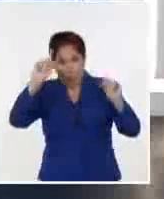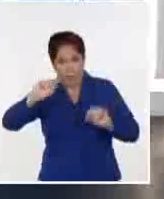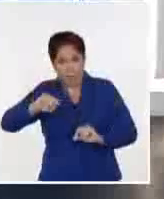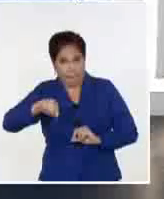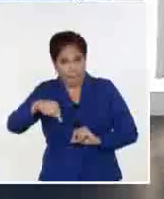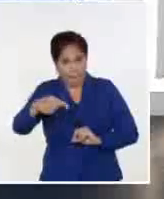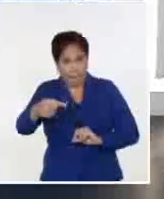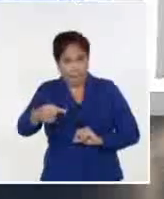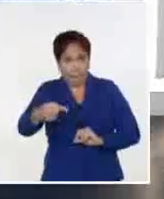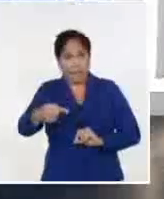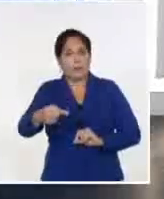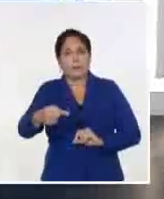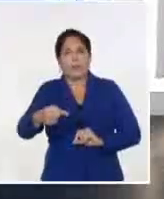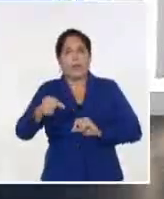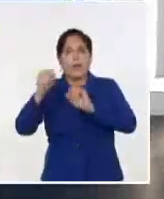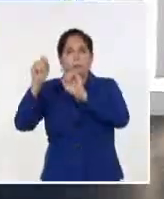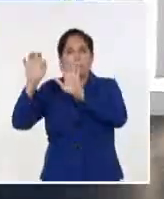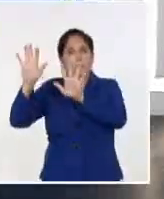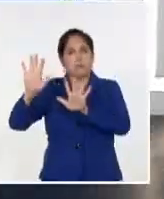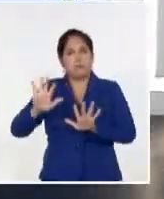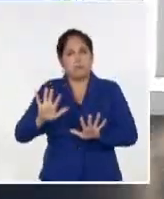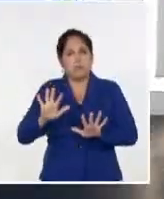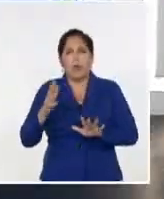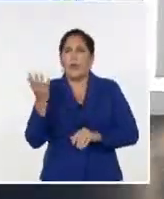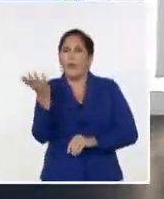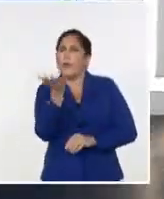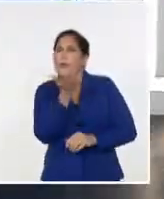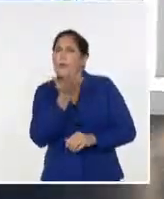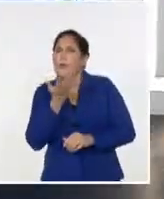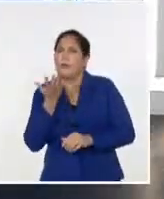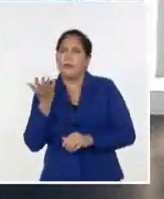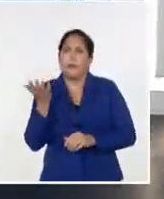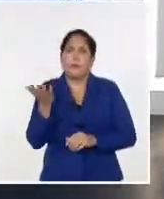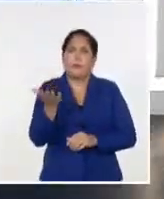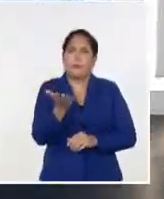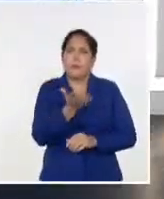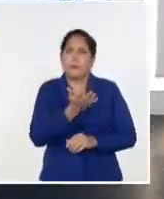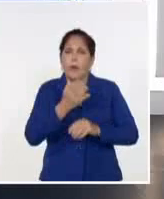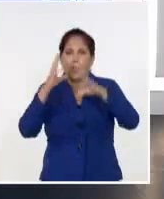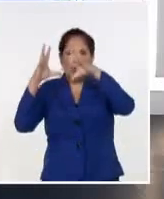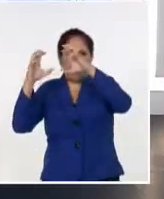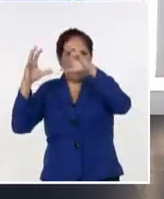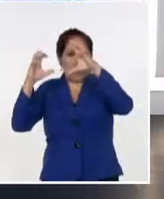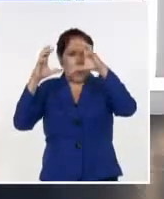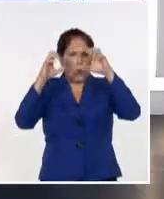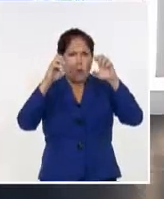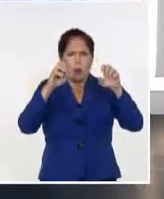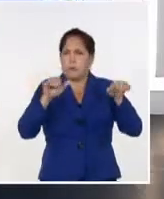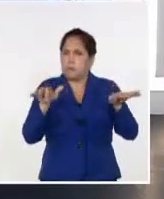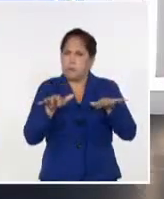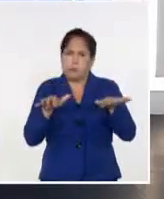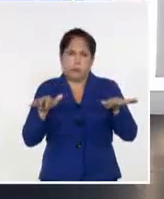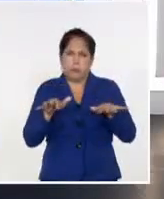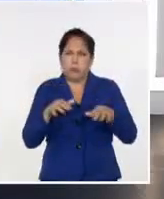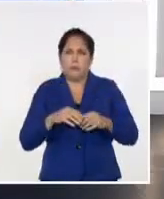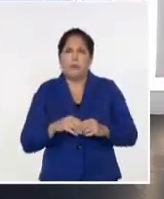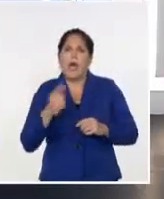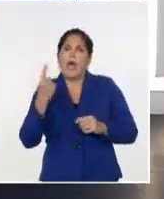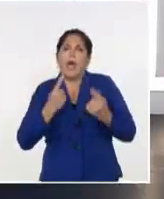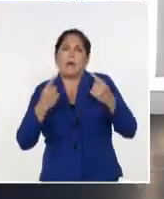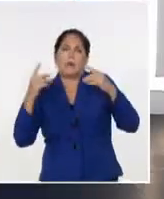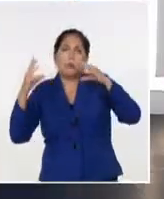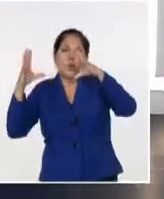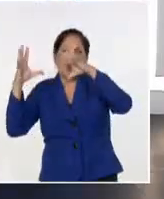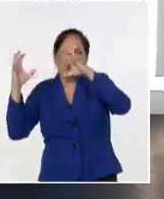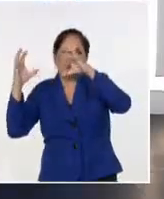la influencia de las altas presiones migratorias. Se puede apreciar hoy poca nubosidad en general, solo algunos nublados, principalmente hacia